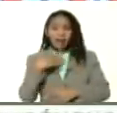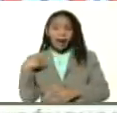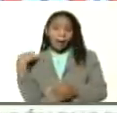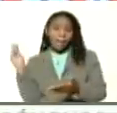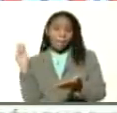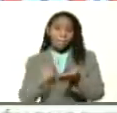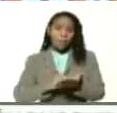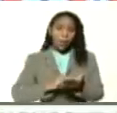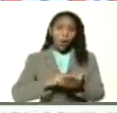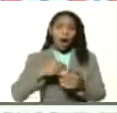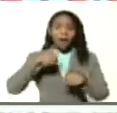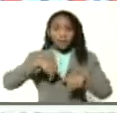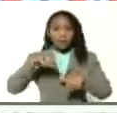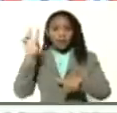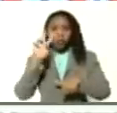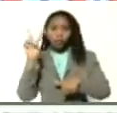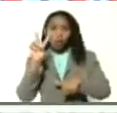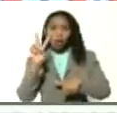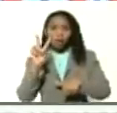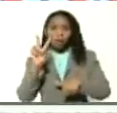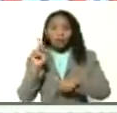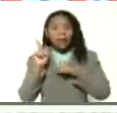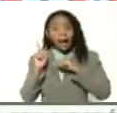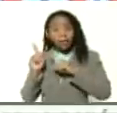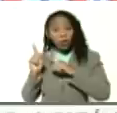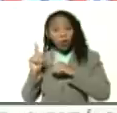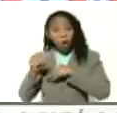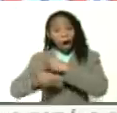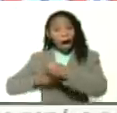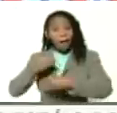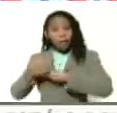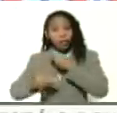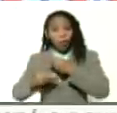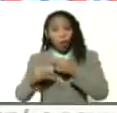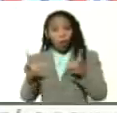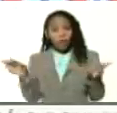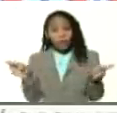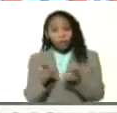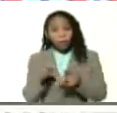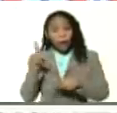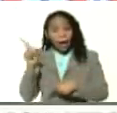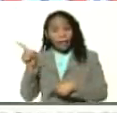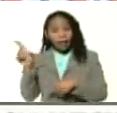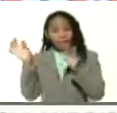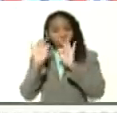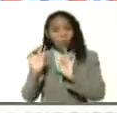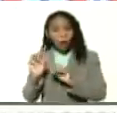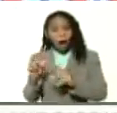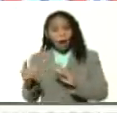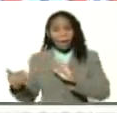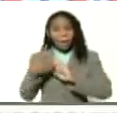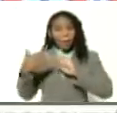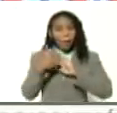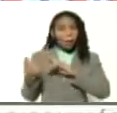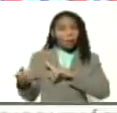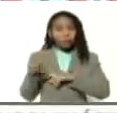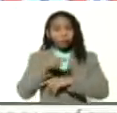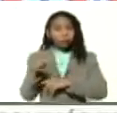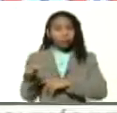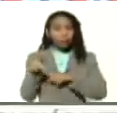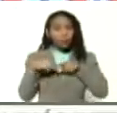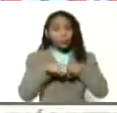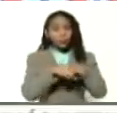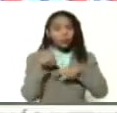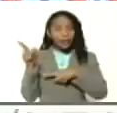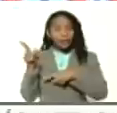aplicarse en nuestro territorio. Y eso es lo que han sido, en concreto, las medidas coercitivas unilaterales,